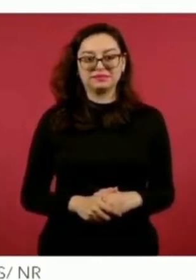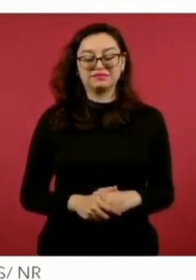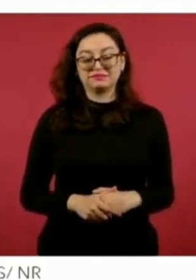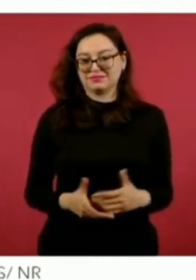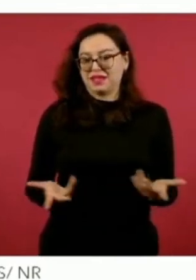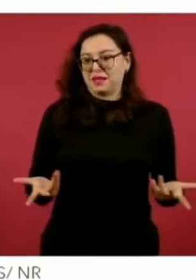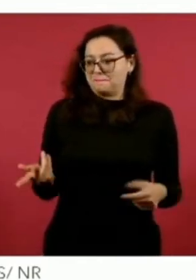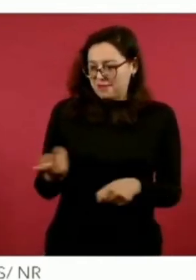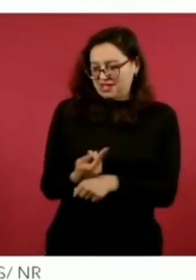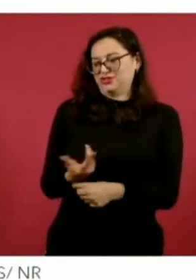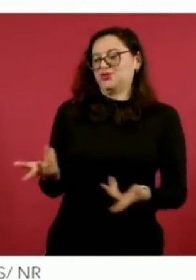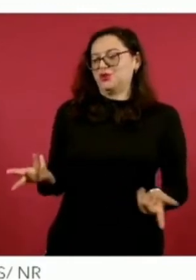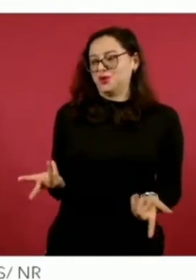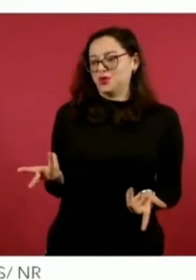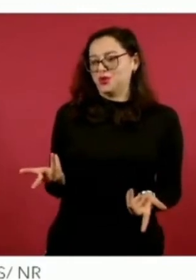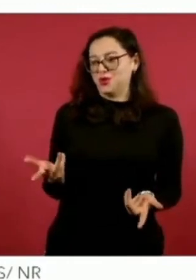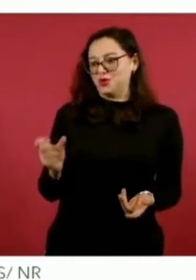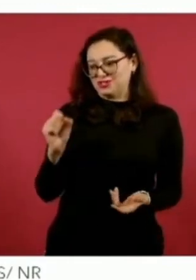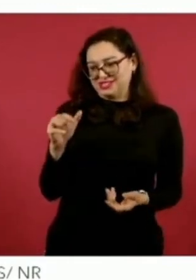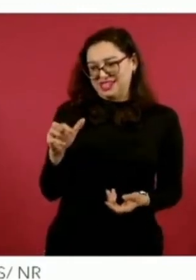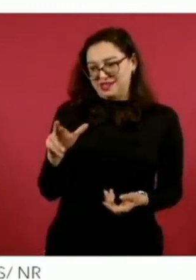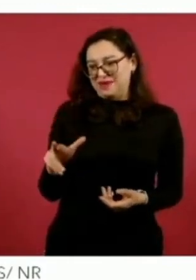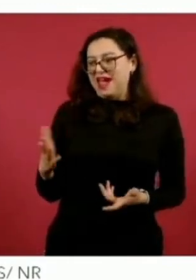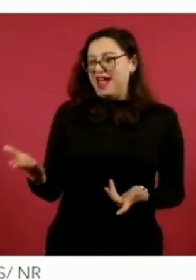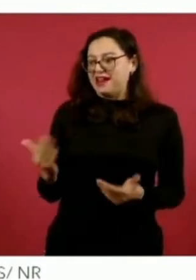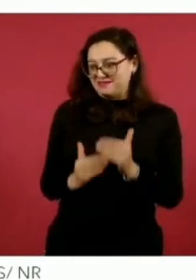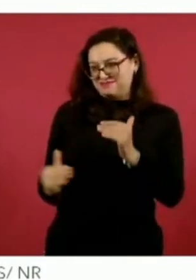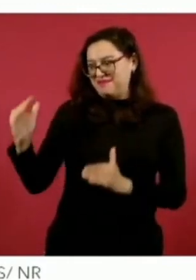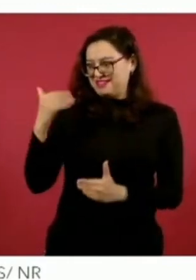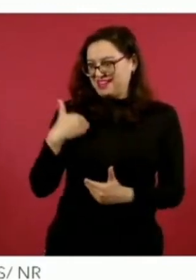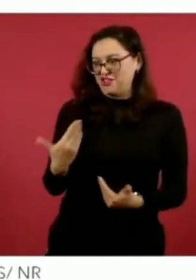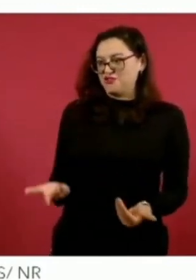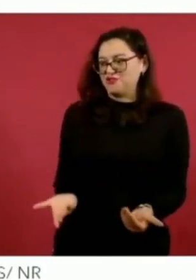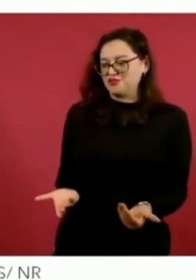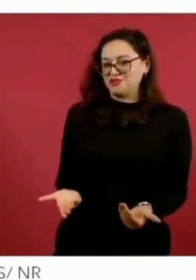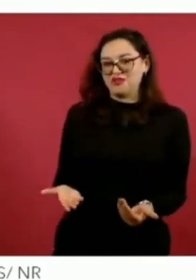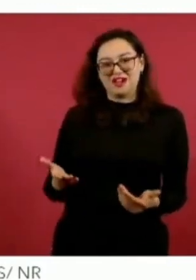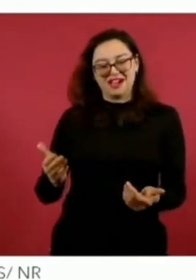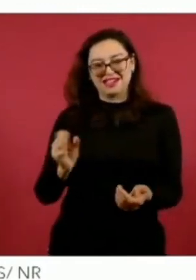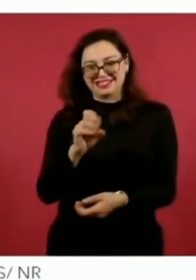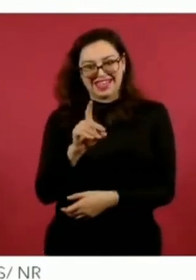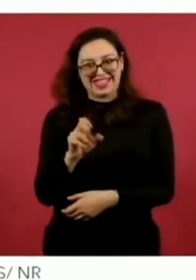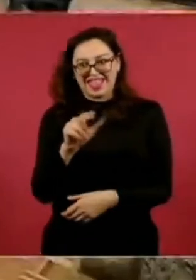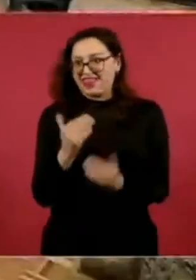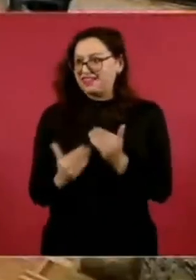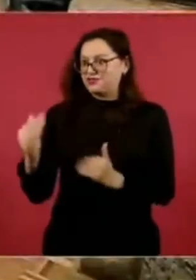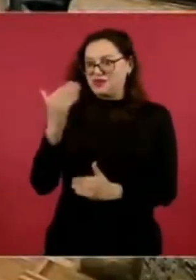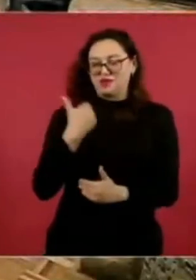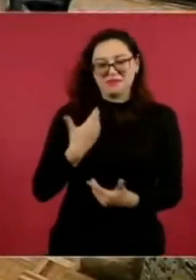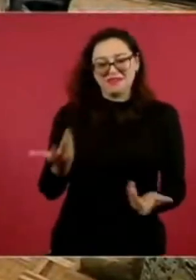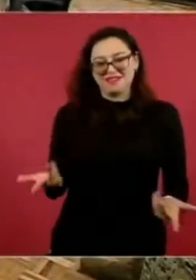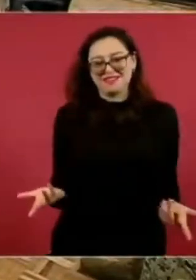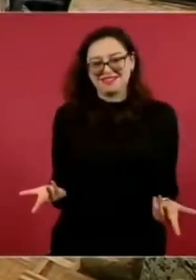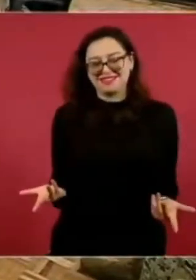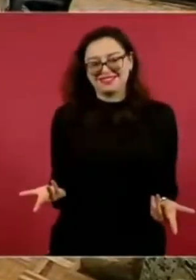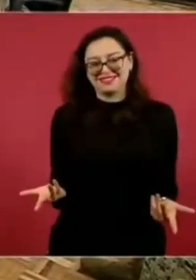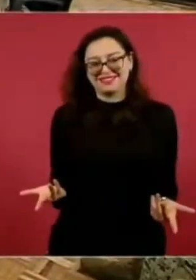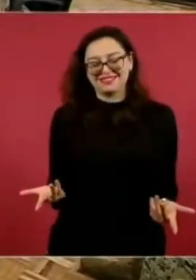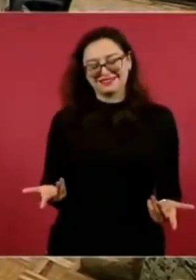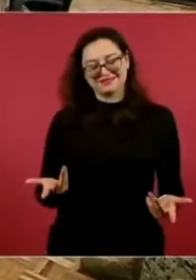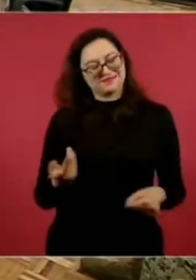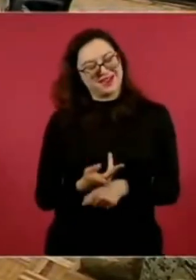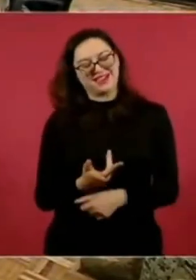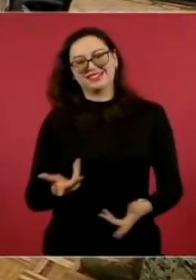almirante, ¿eh? Y también el ejército me gana. Y las fuerzas aéreas.